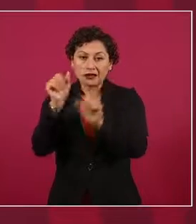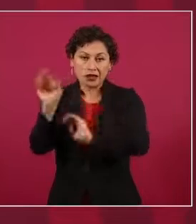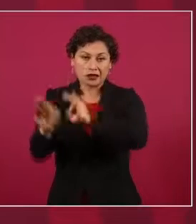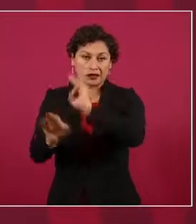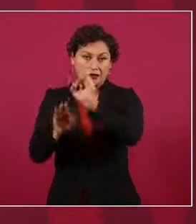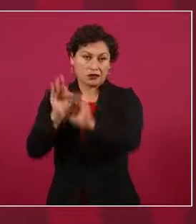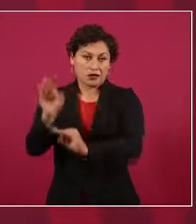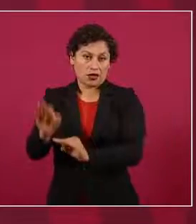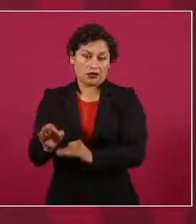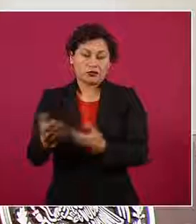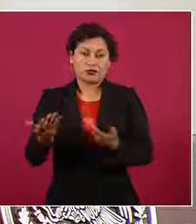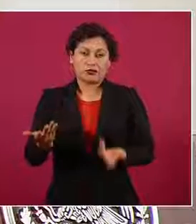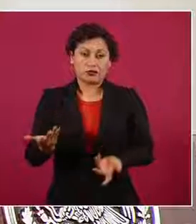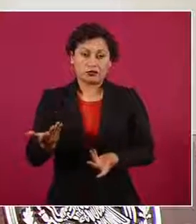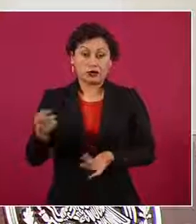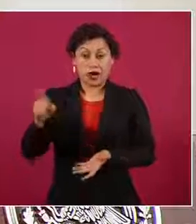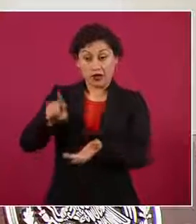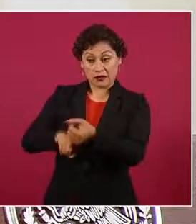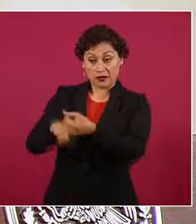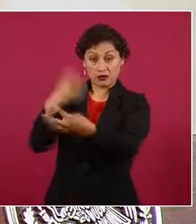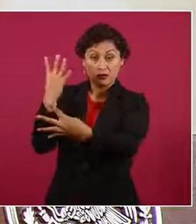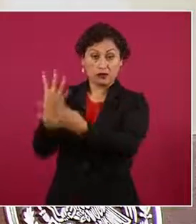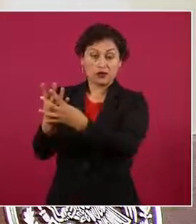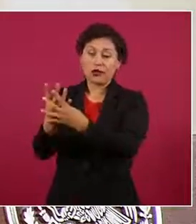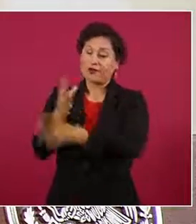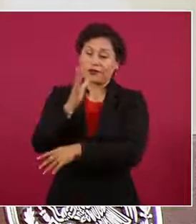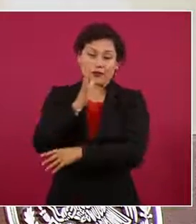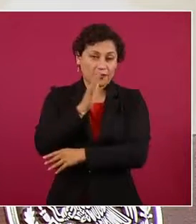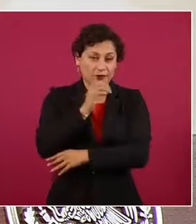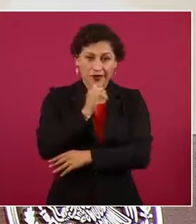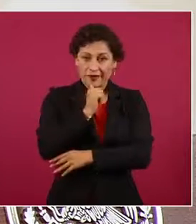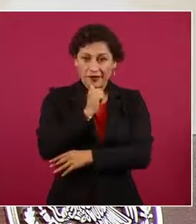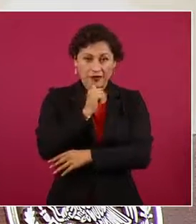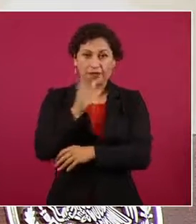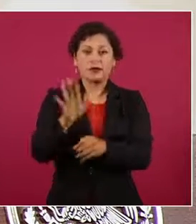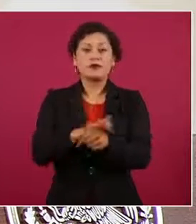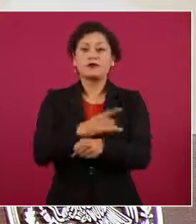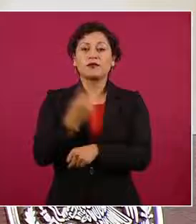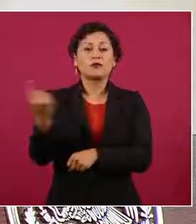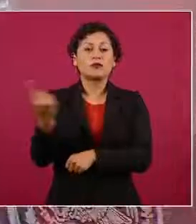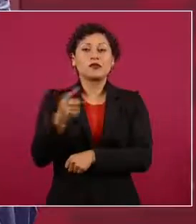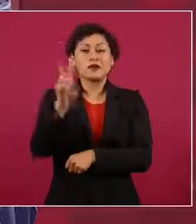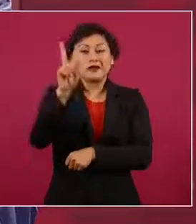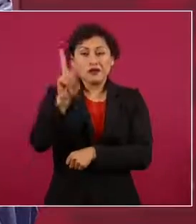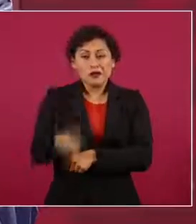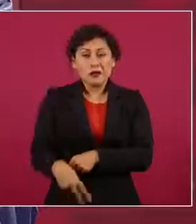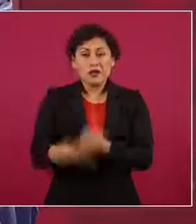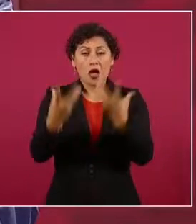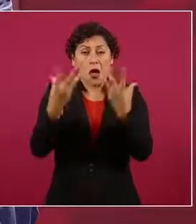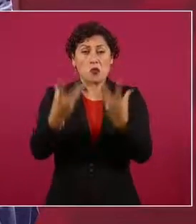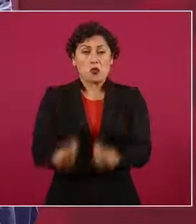dar en el reclusorio, porque son muchas enfermedades.